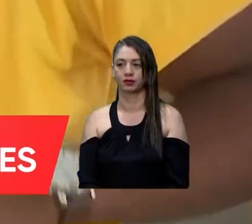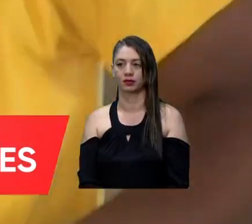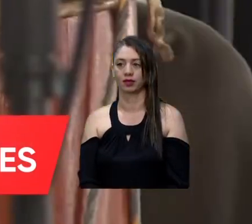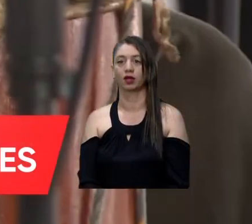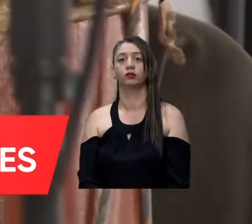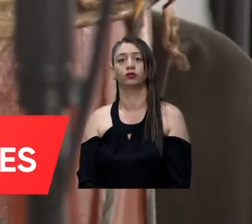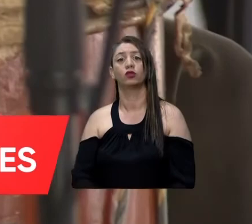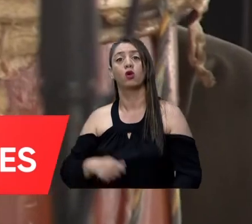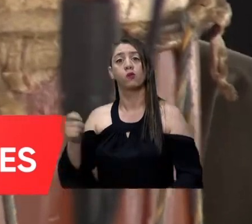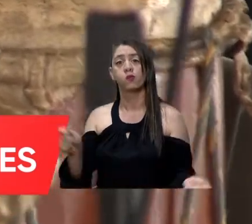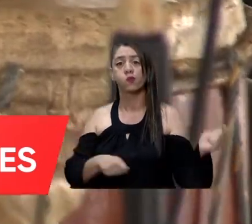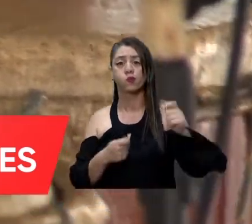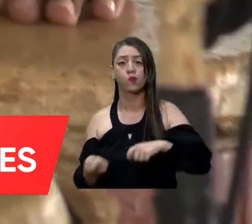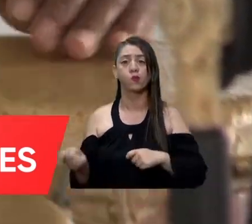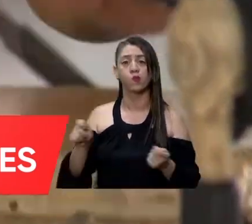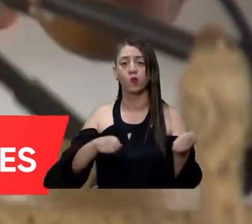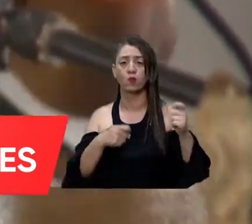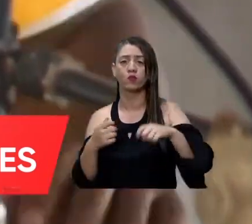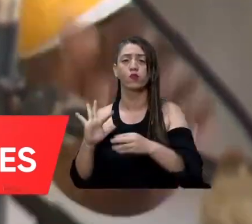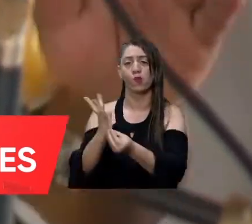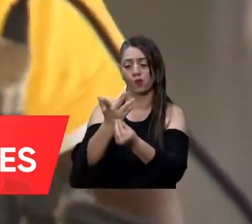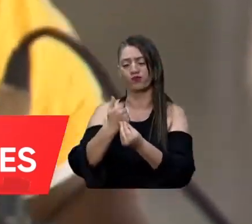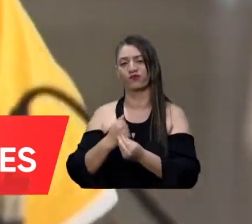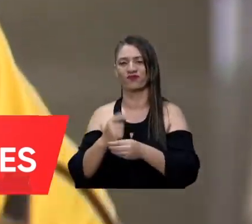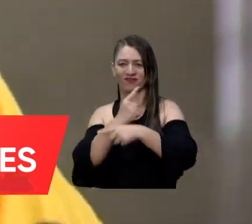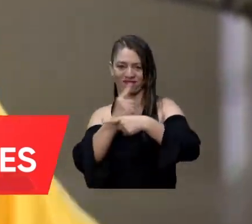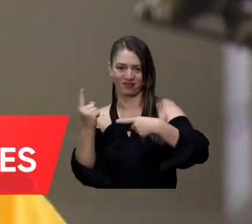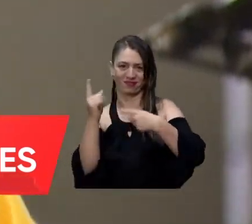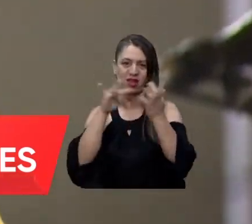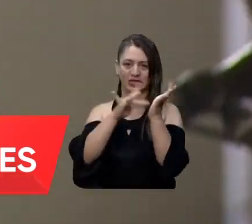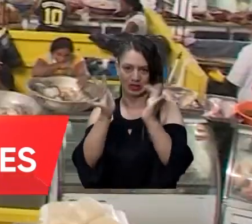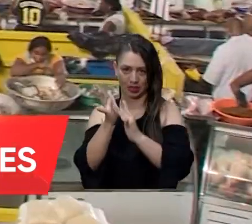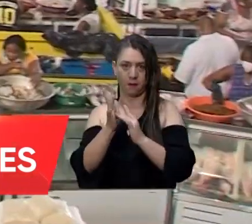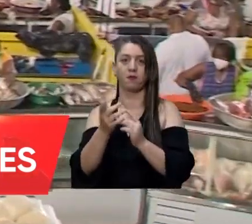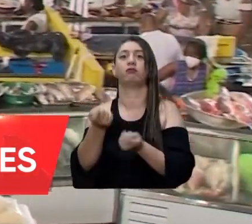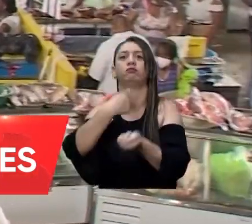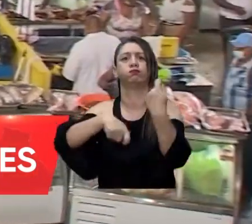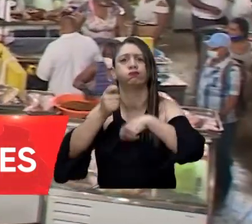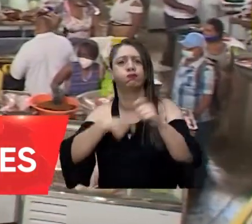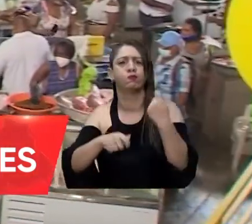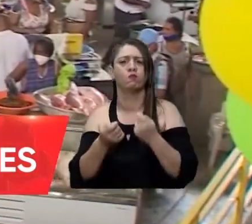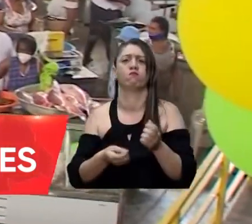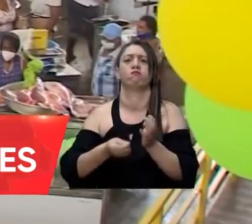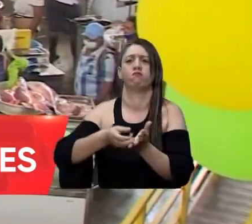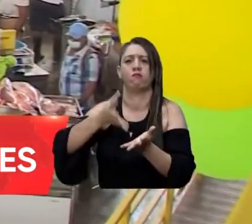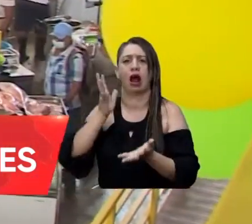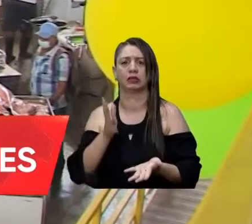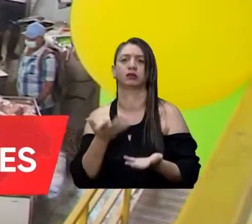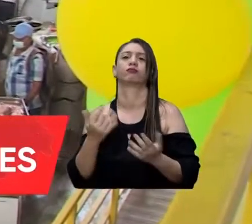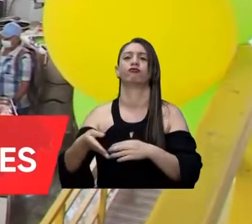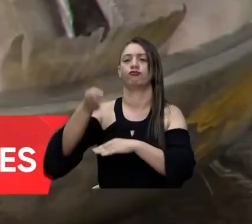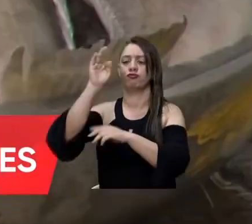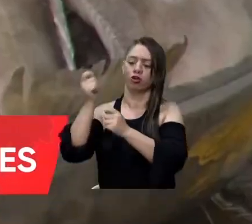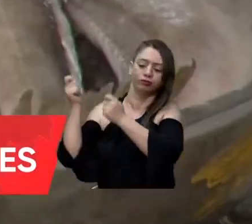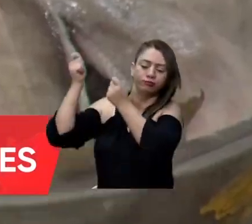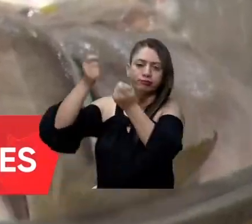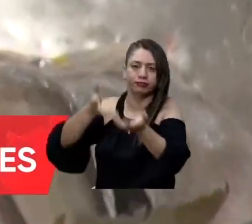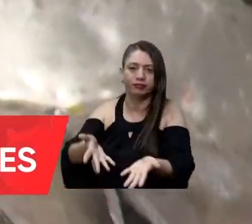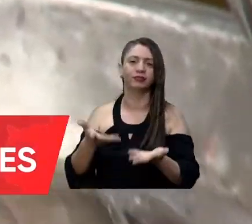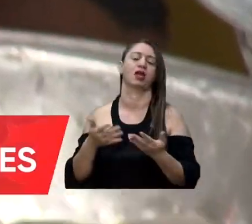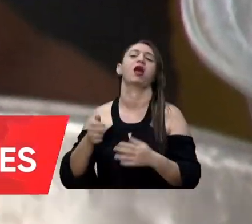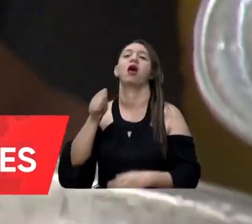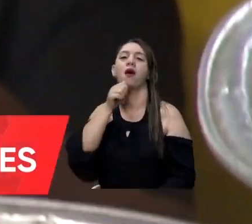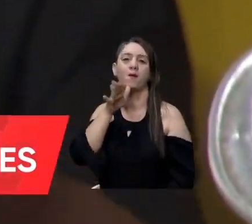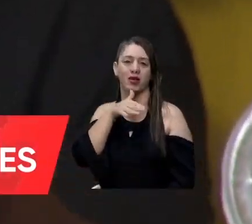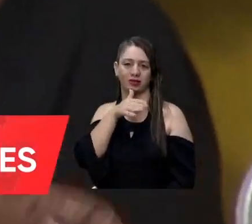Y currulado lo que corre en esta galería en una Semana Santa, en la que se han multiplicado las ventas, con lo que Dios los premió, el pescado de esta